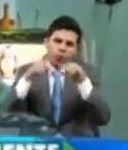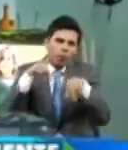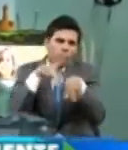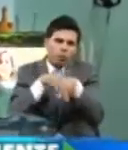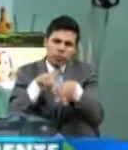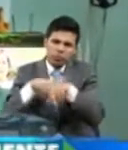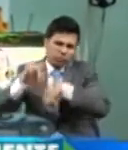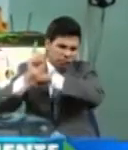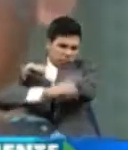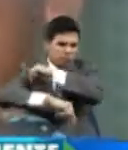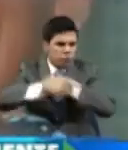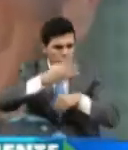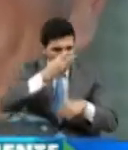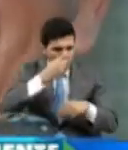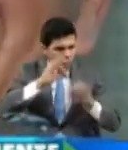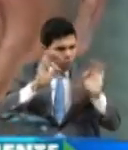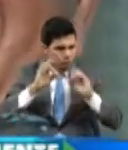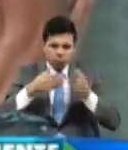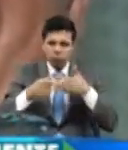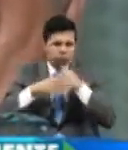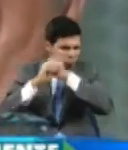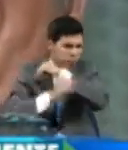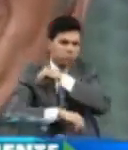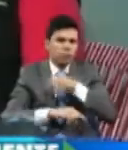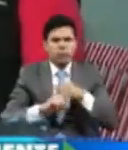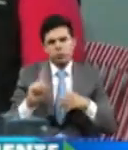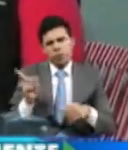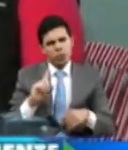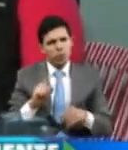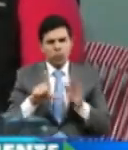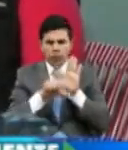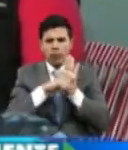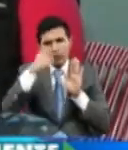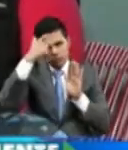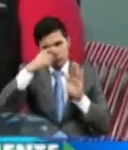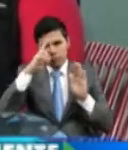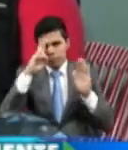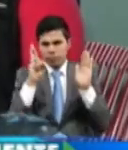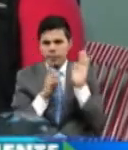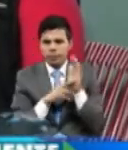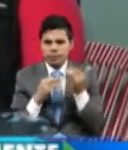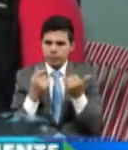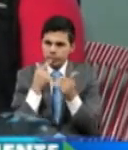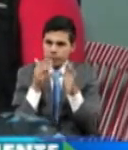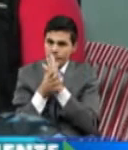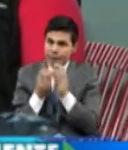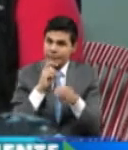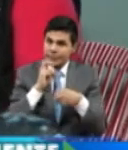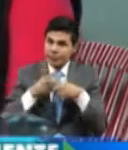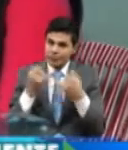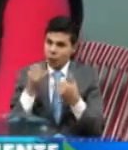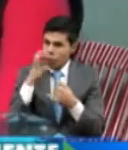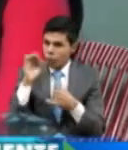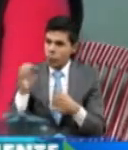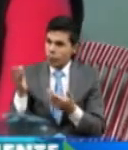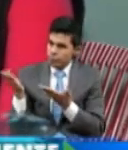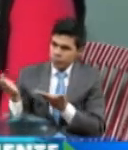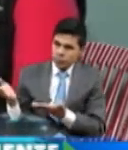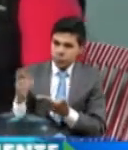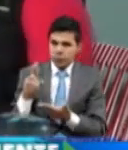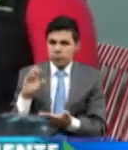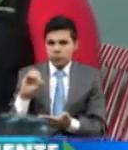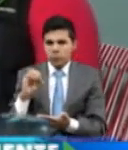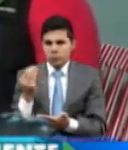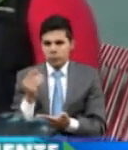nadie pague por los delitos que no ha cometido. Sin palabras, realmente duro y asombroso el testimonio de este hombre que se